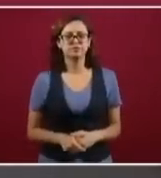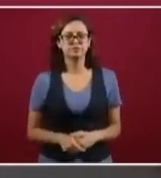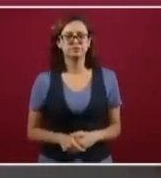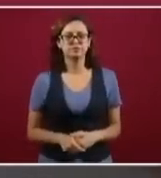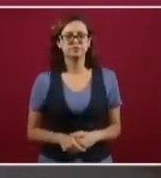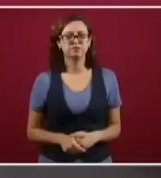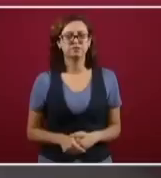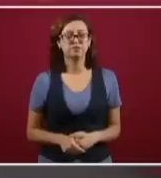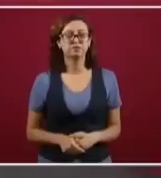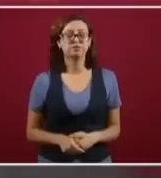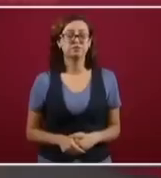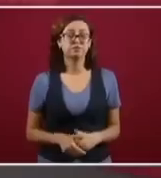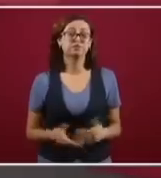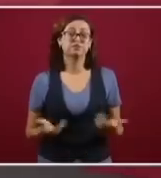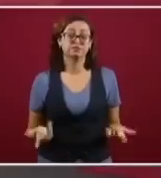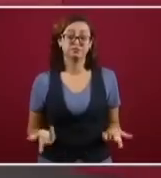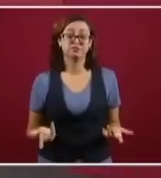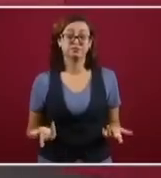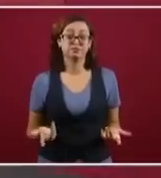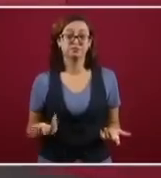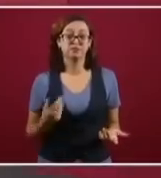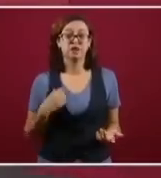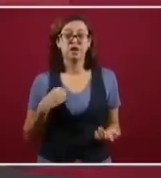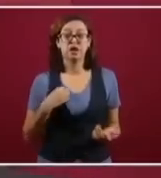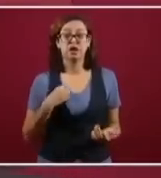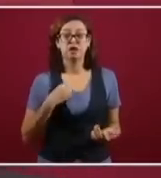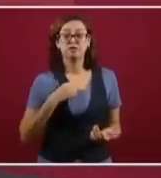Entonces, tenemos